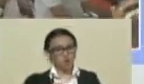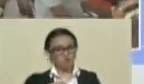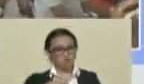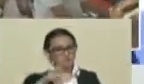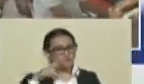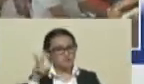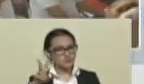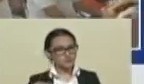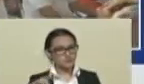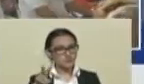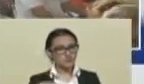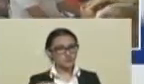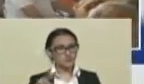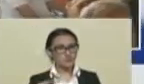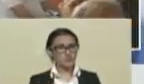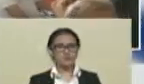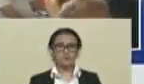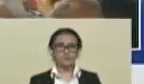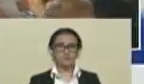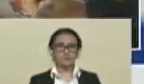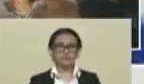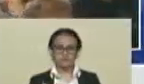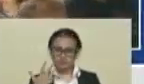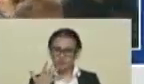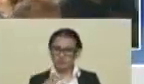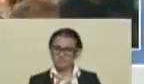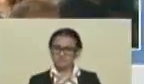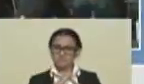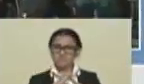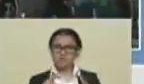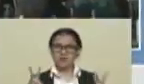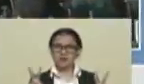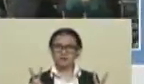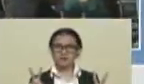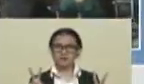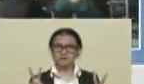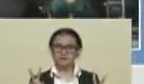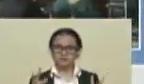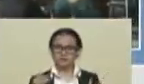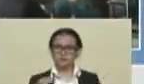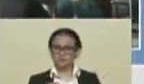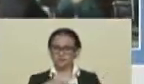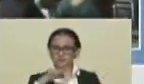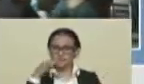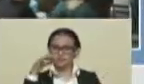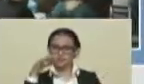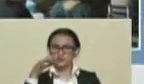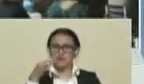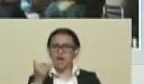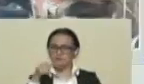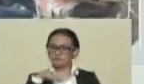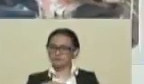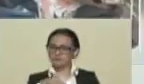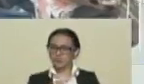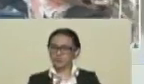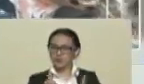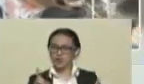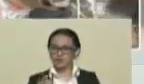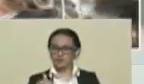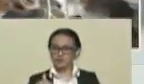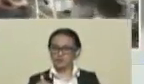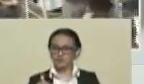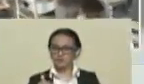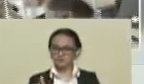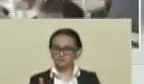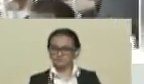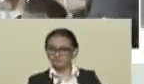del anhelo de paz y del alto espíritu democrático del pueblo de Venezuela. Por otro lado,